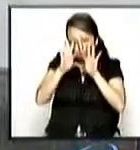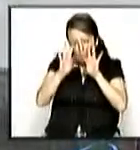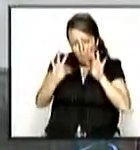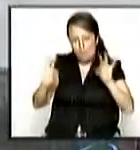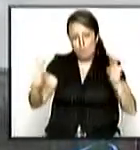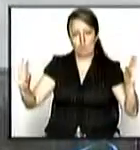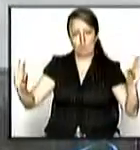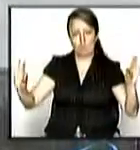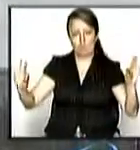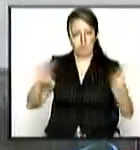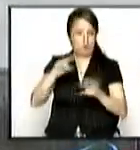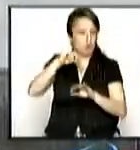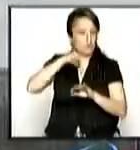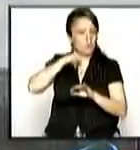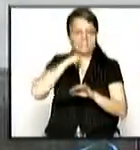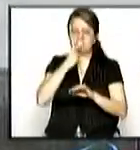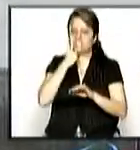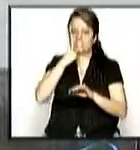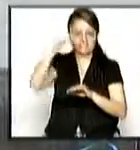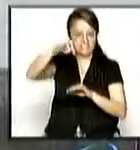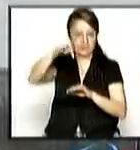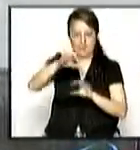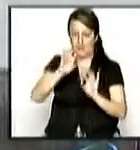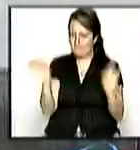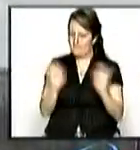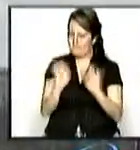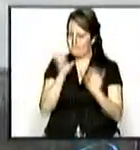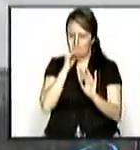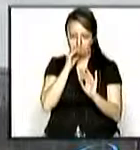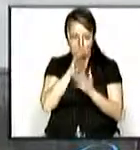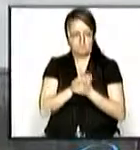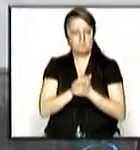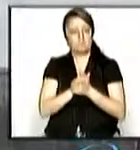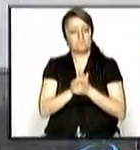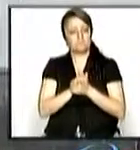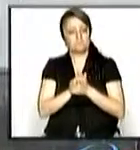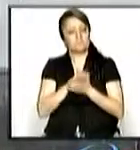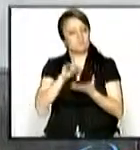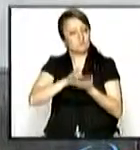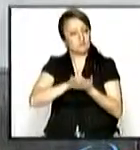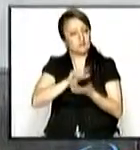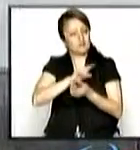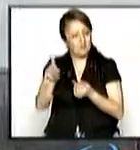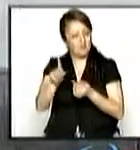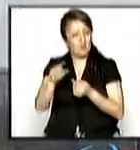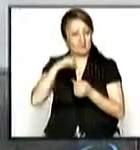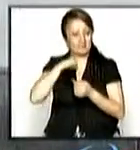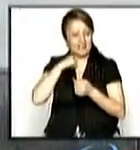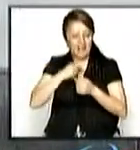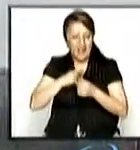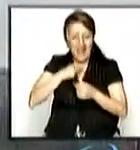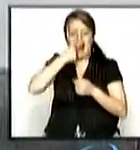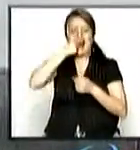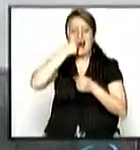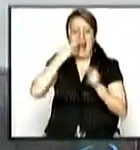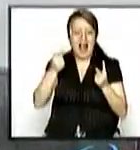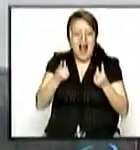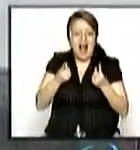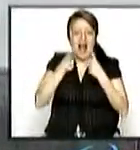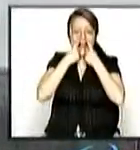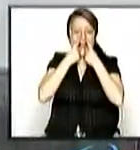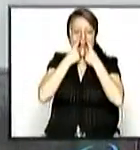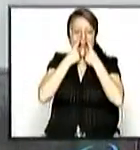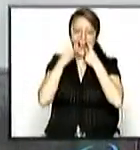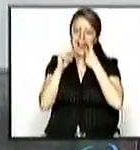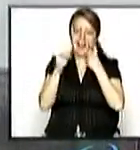¿sí? No tienen metal y tienen digamos, como ese ajuste al diente, como el gancho